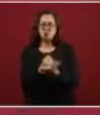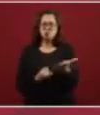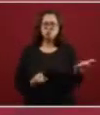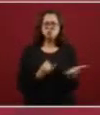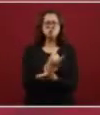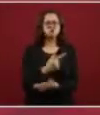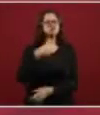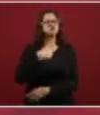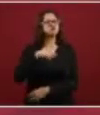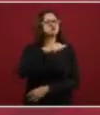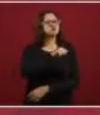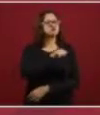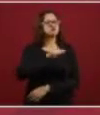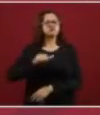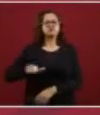alcalde,